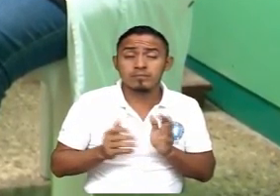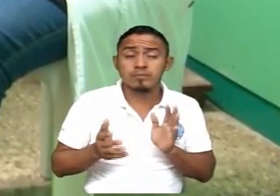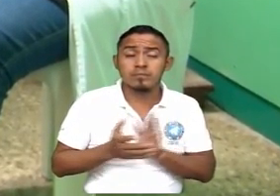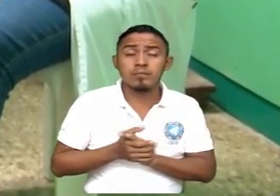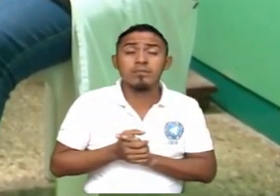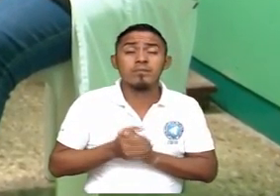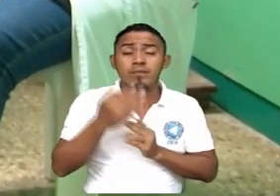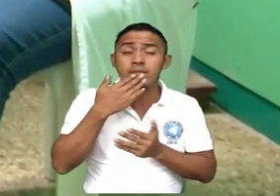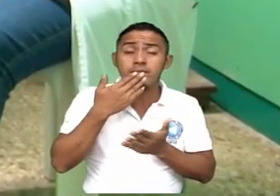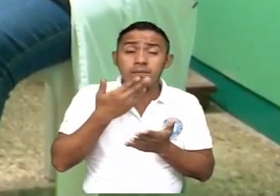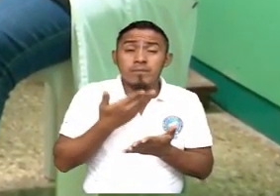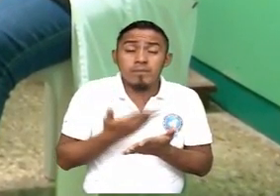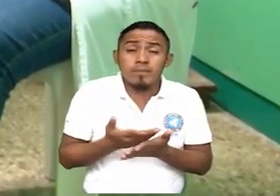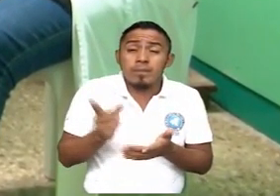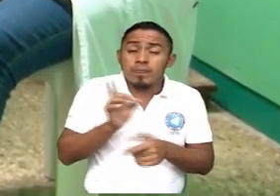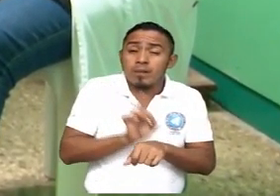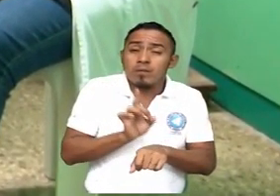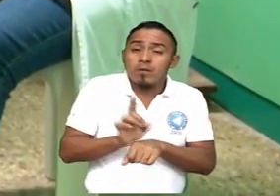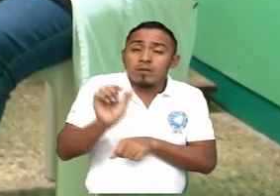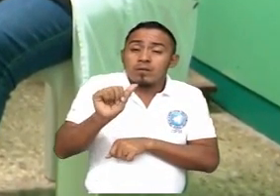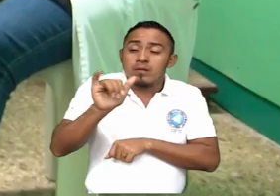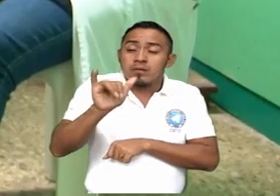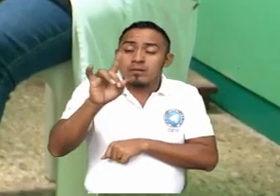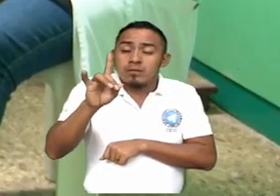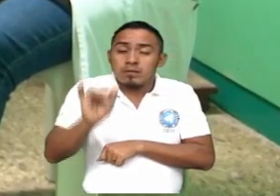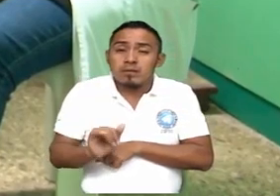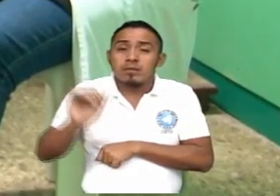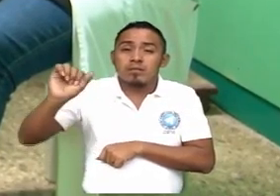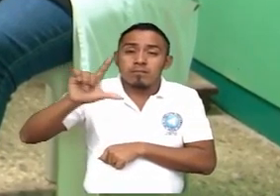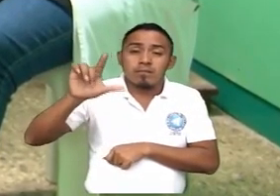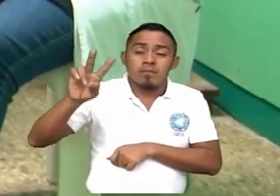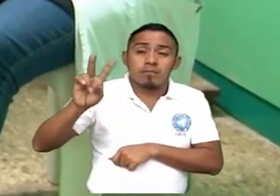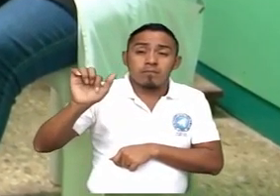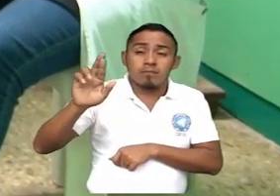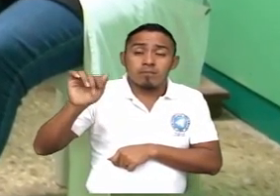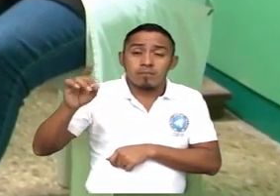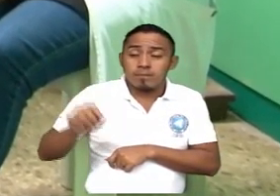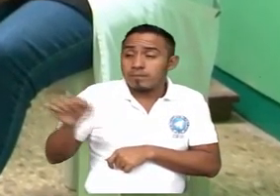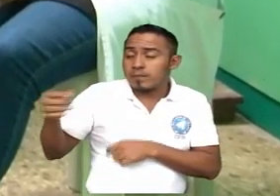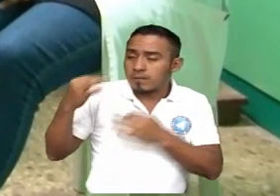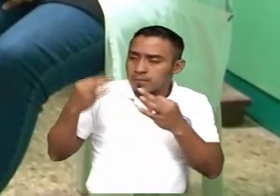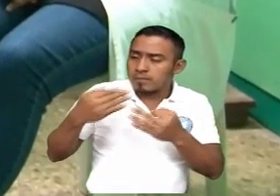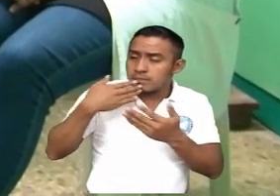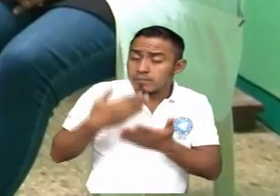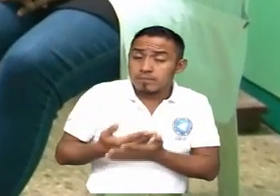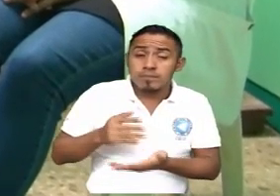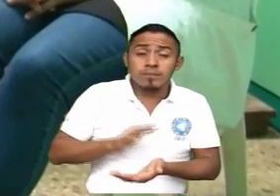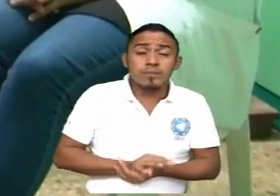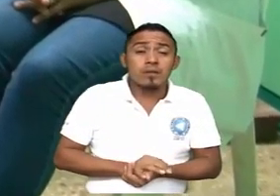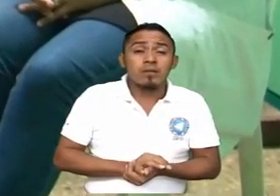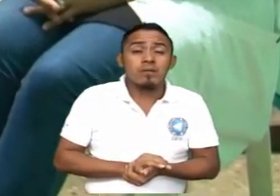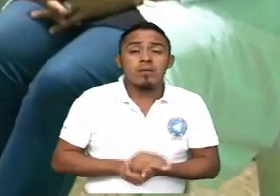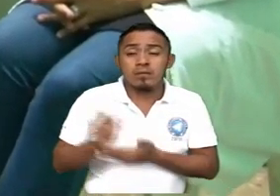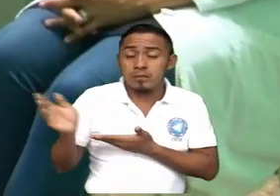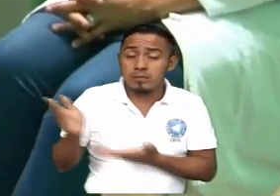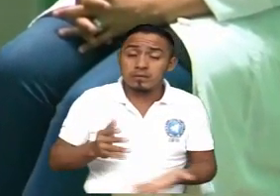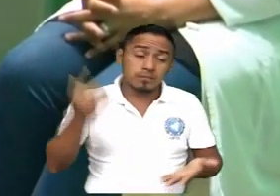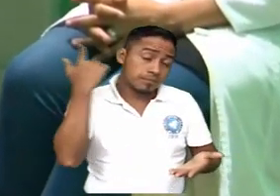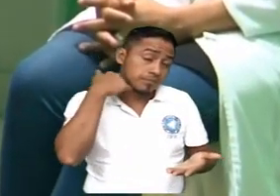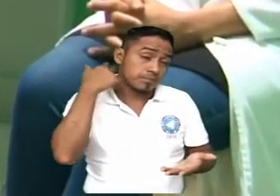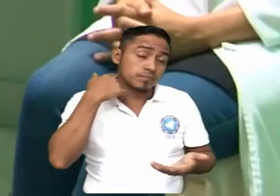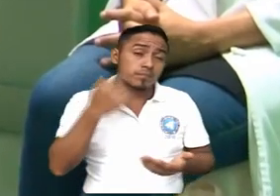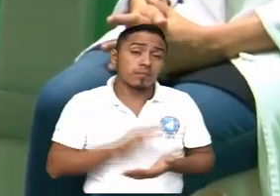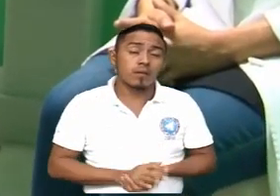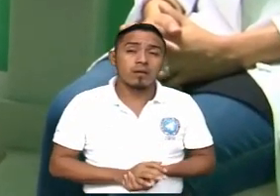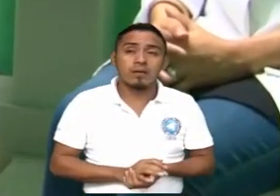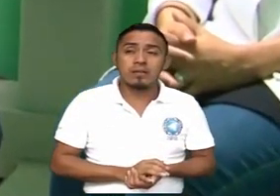Entonces le agradecemos, doctora Aida Alvarado, gracias. Por su valioso tiempo y sea bienvenida siempre. Y ojalá